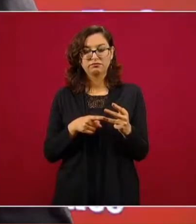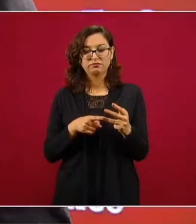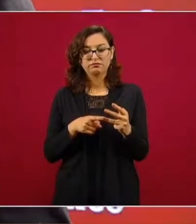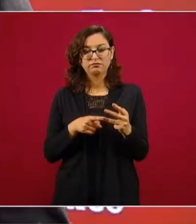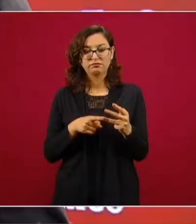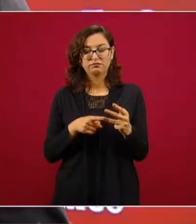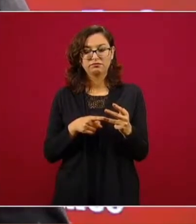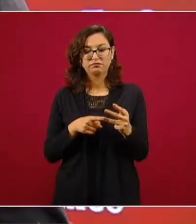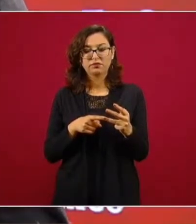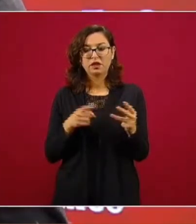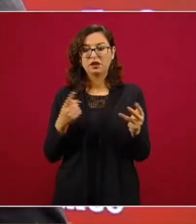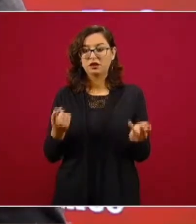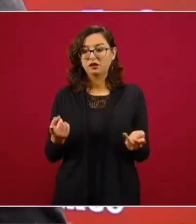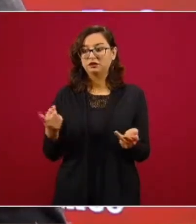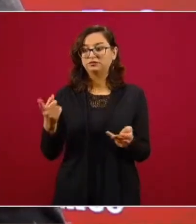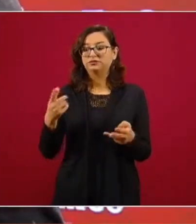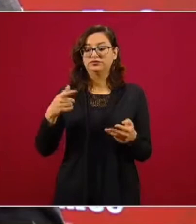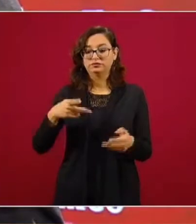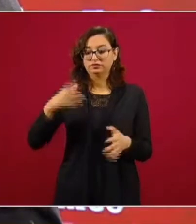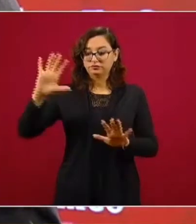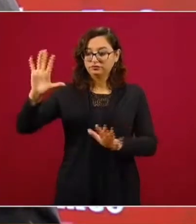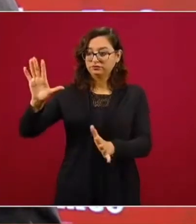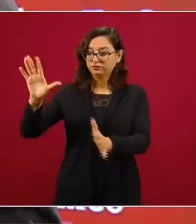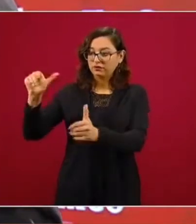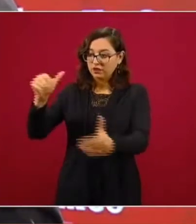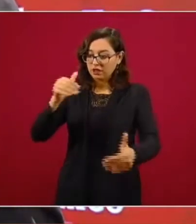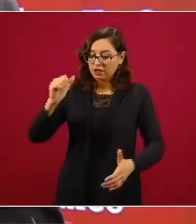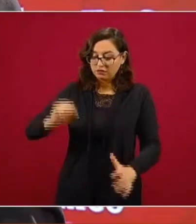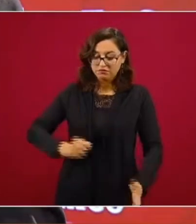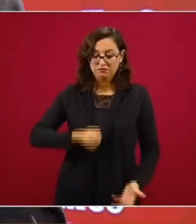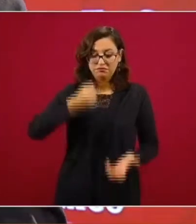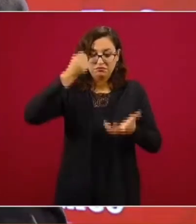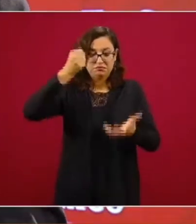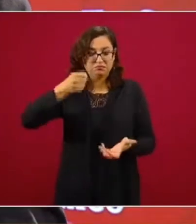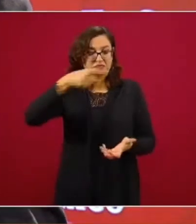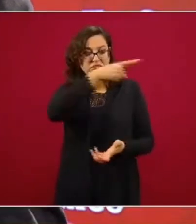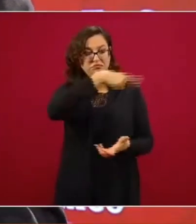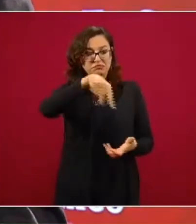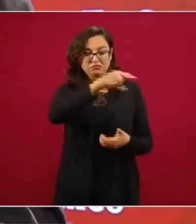de la hacienda pública, del presupuesto, que es dinero del pueblo.